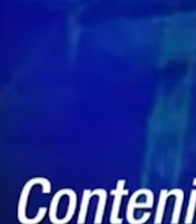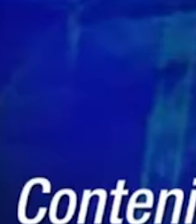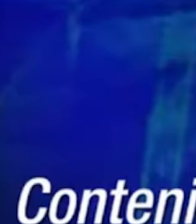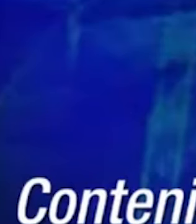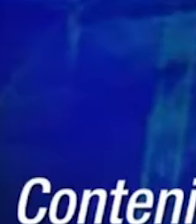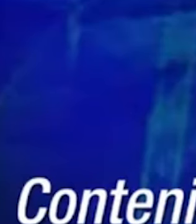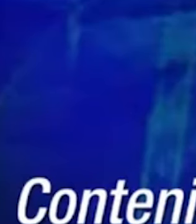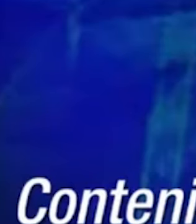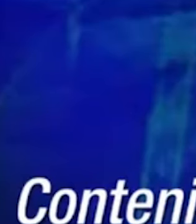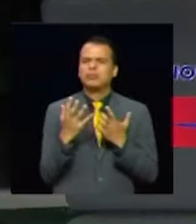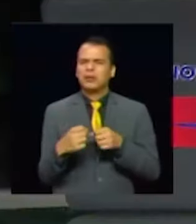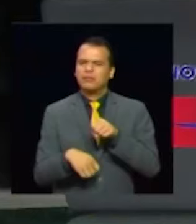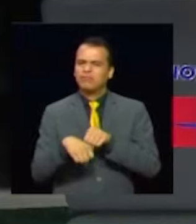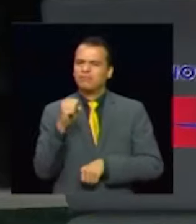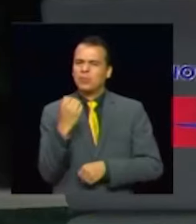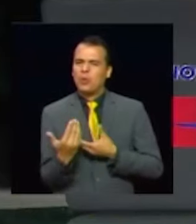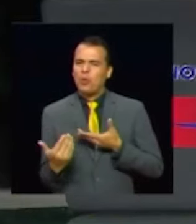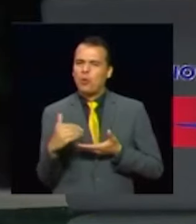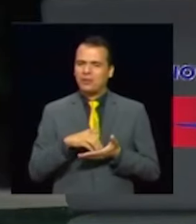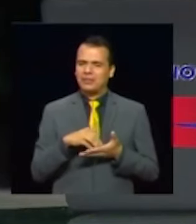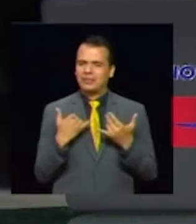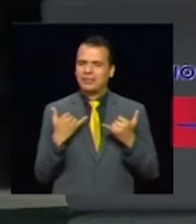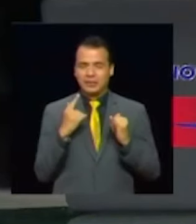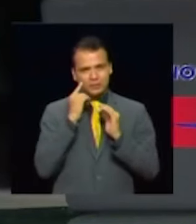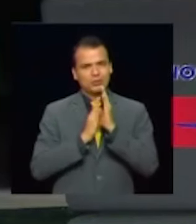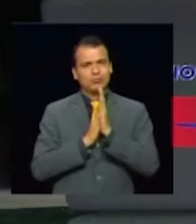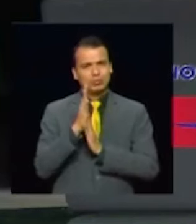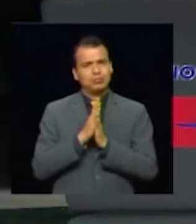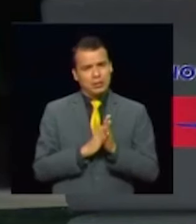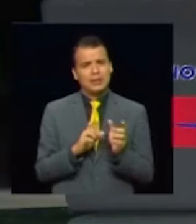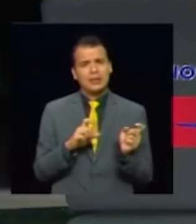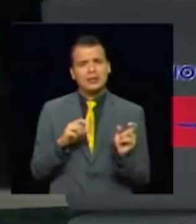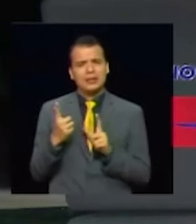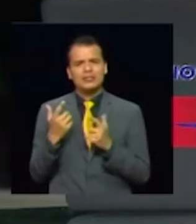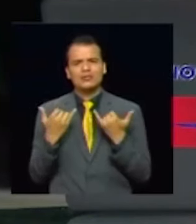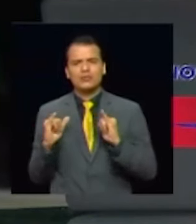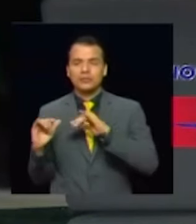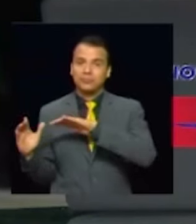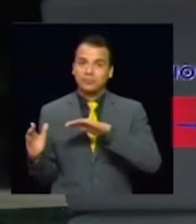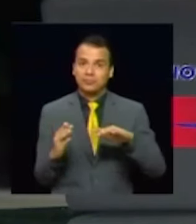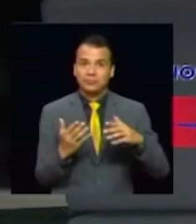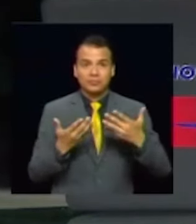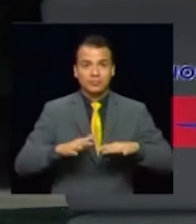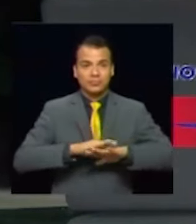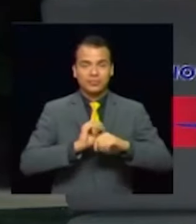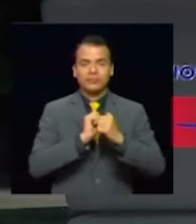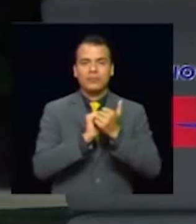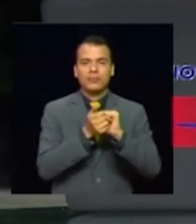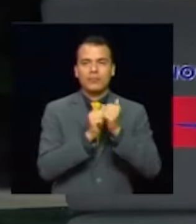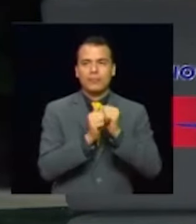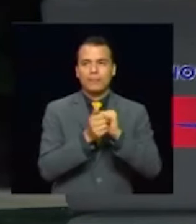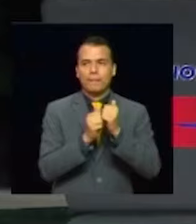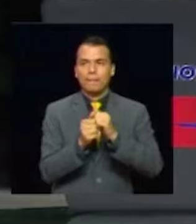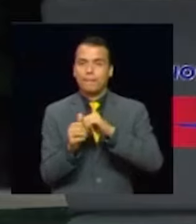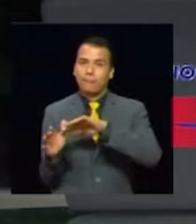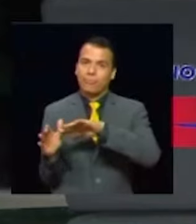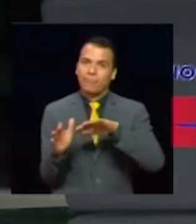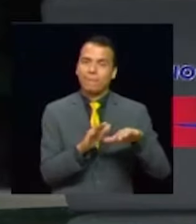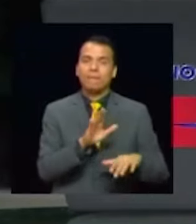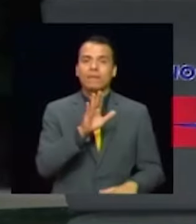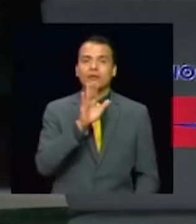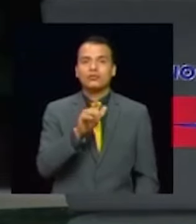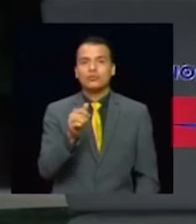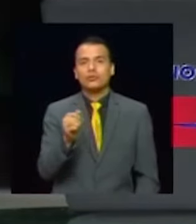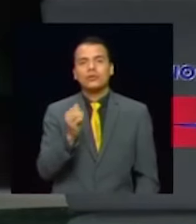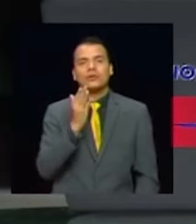orejona. Hasta aquí los deportes. En Cali se siguen tomando medidas preventivas para evitar la suspensión en el servicio